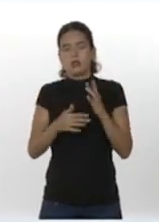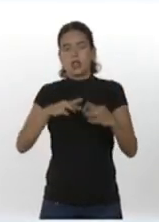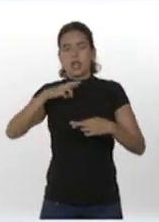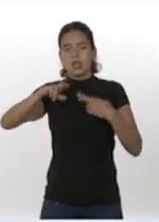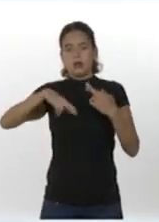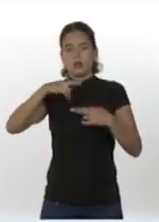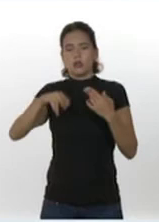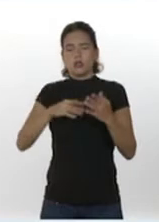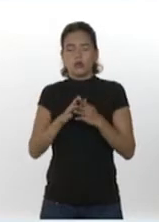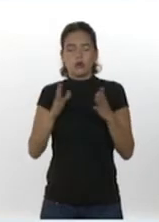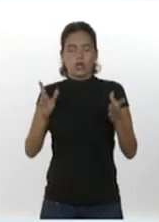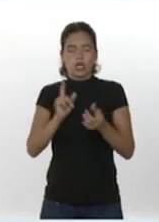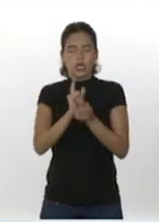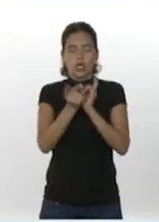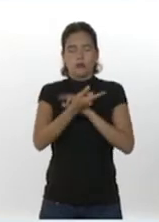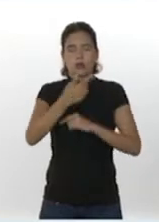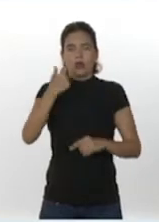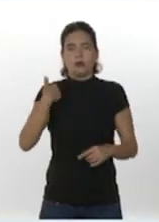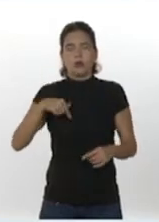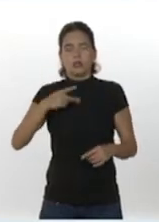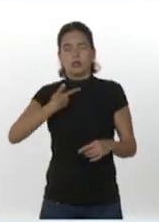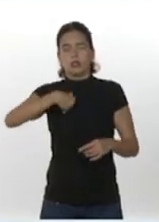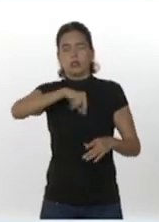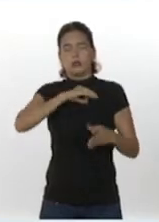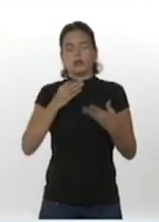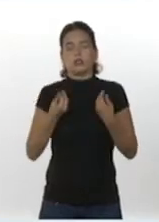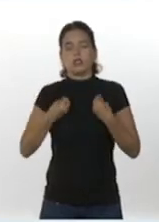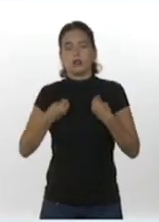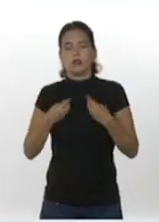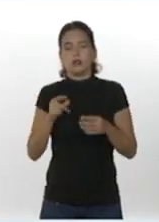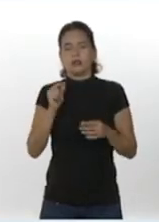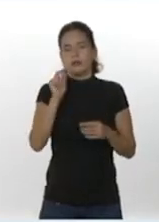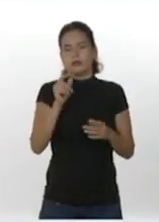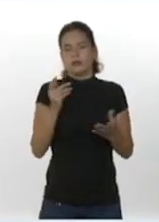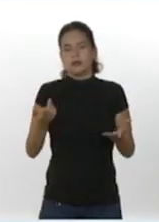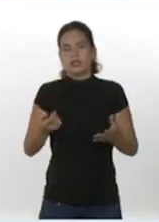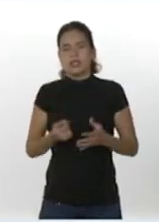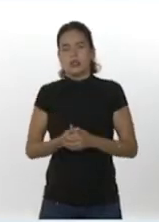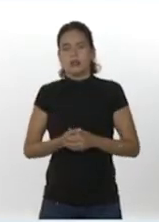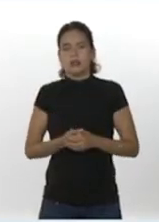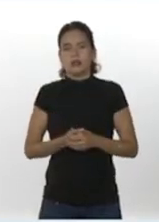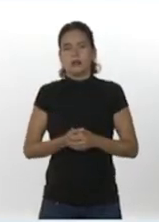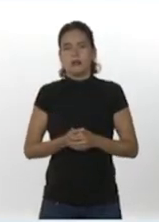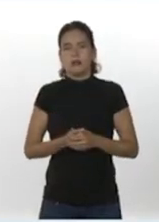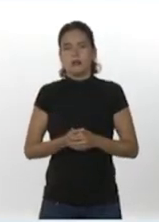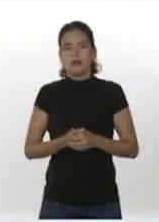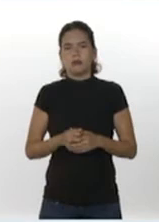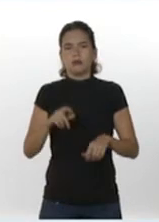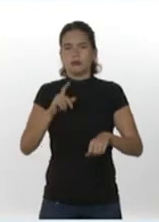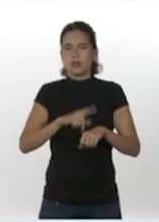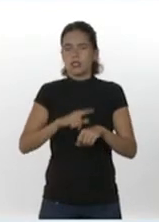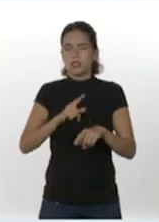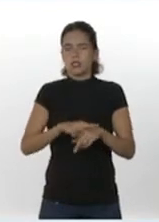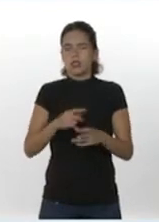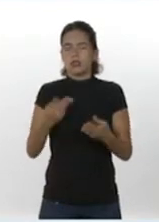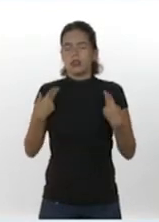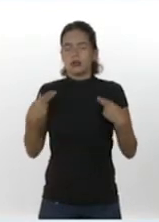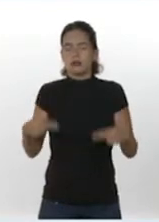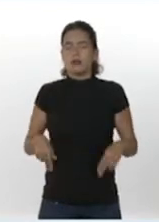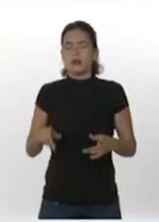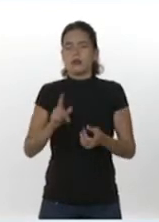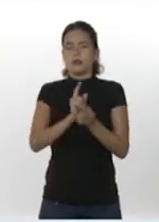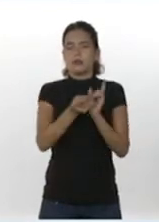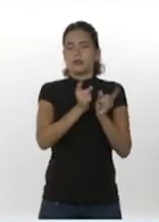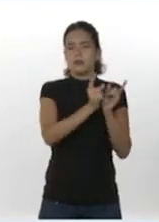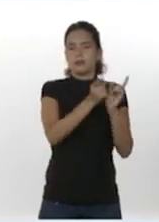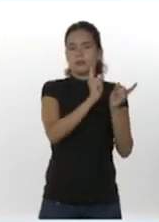gran cambio que vamos a tener en nuestra vida. Precisamente, bueno, a lo largo del tiempo el ser humano ha evolucionado, pero